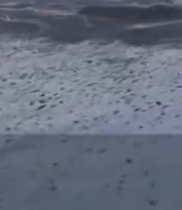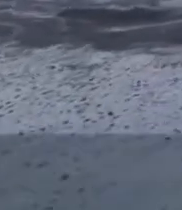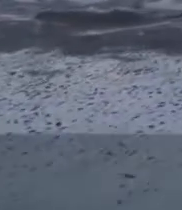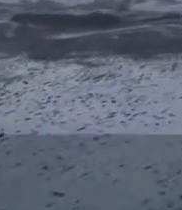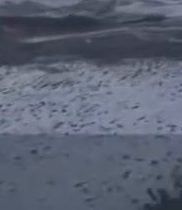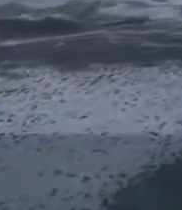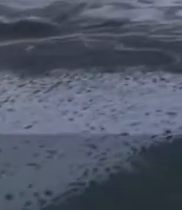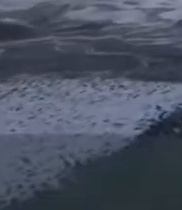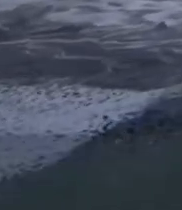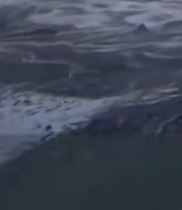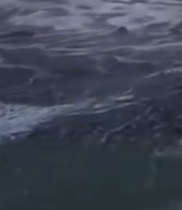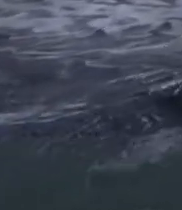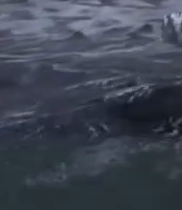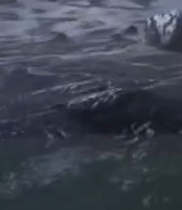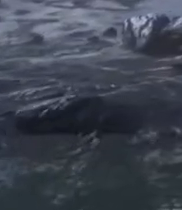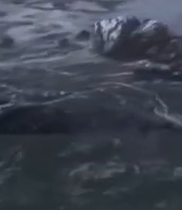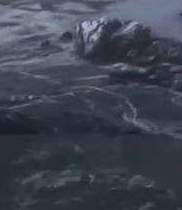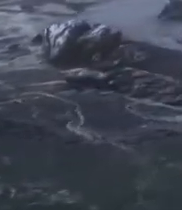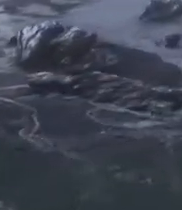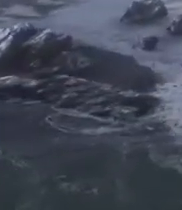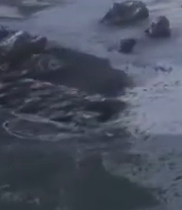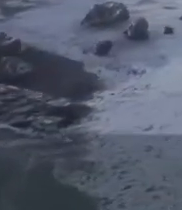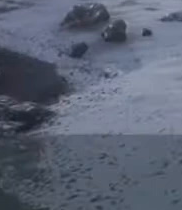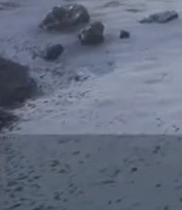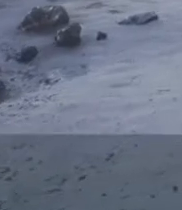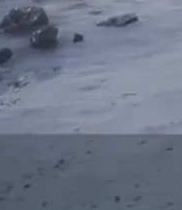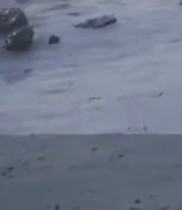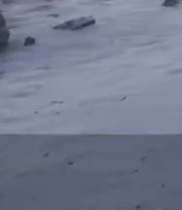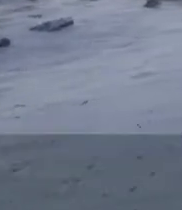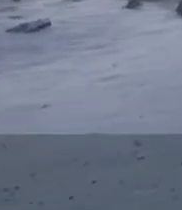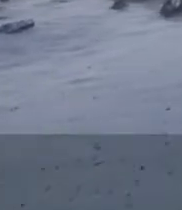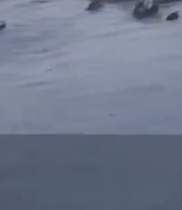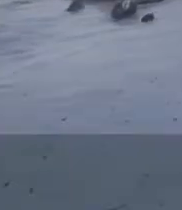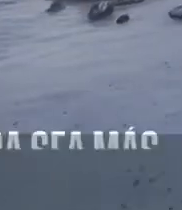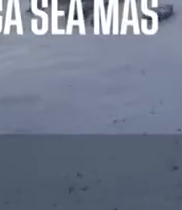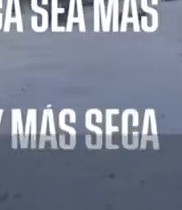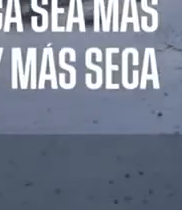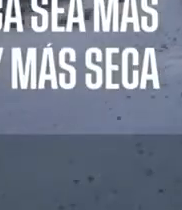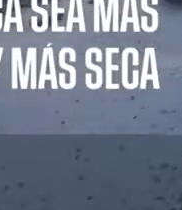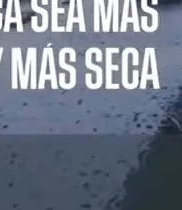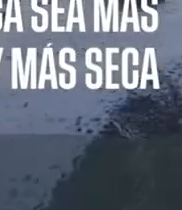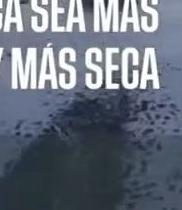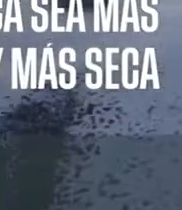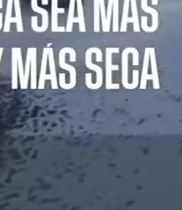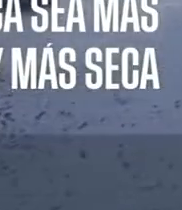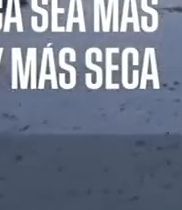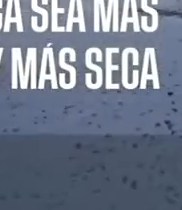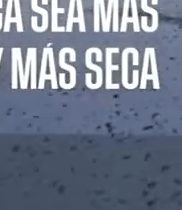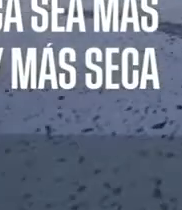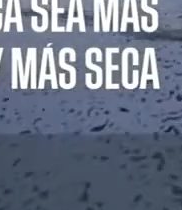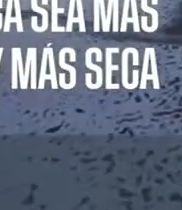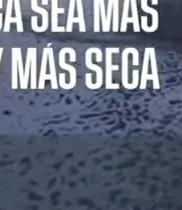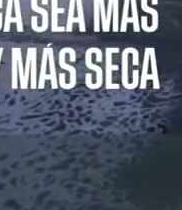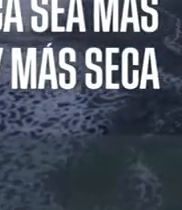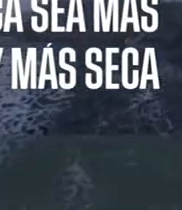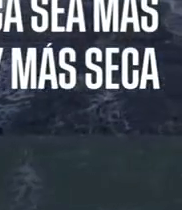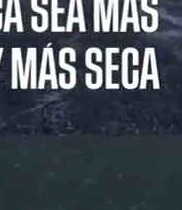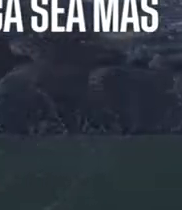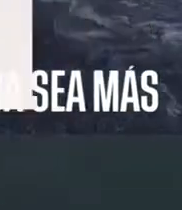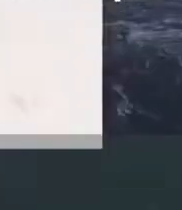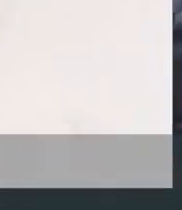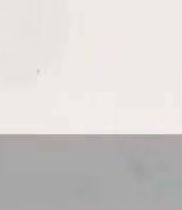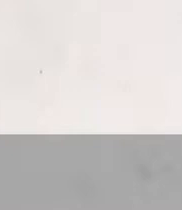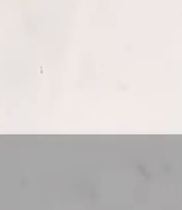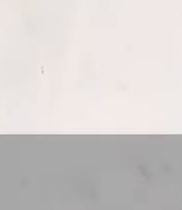parte tirando los vientos, los grandes vientos del oeste que giran alrededor del mundo, acercándolos hacia la Antártida.